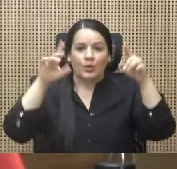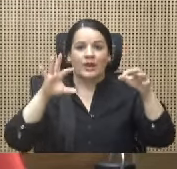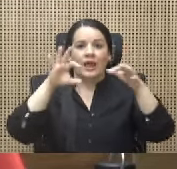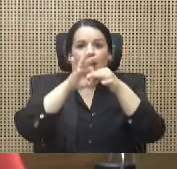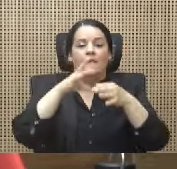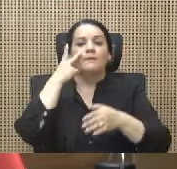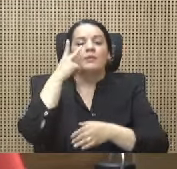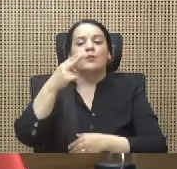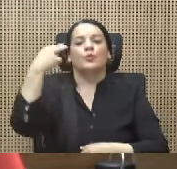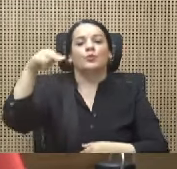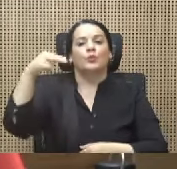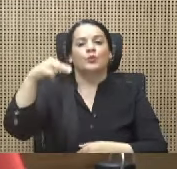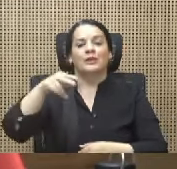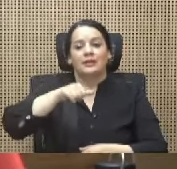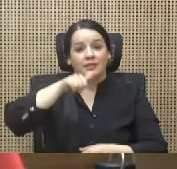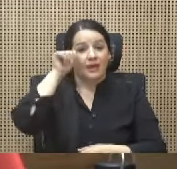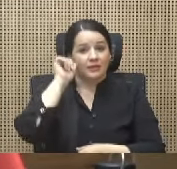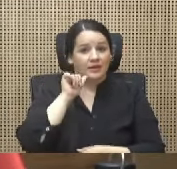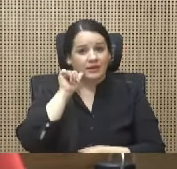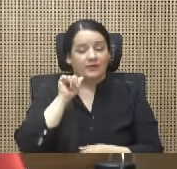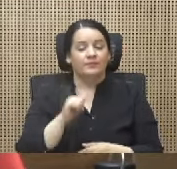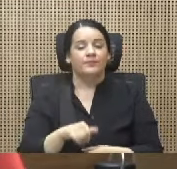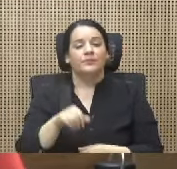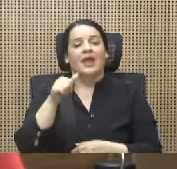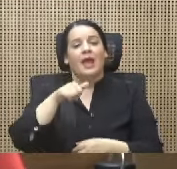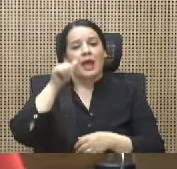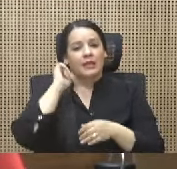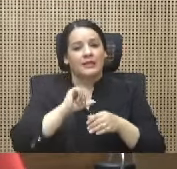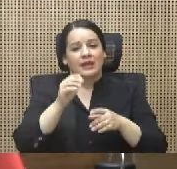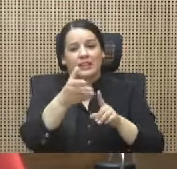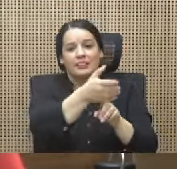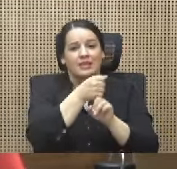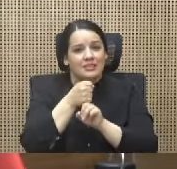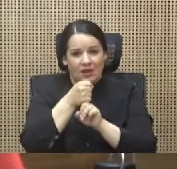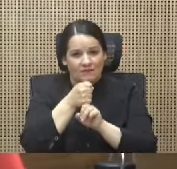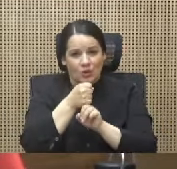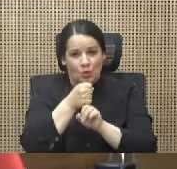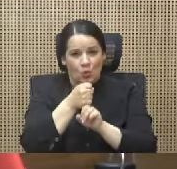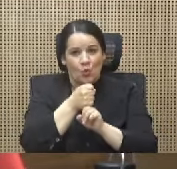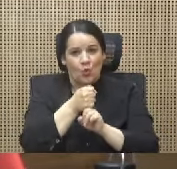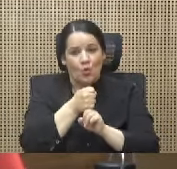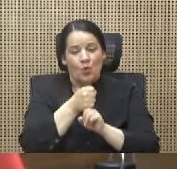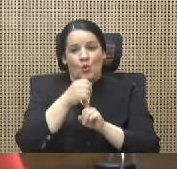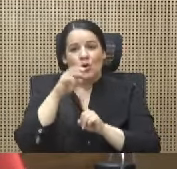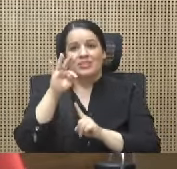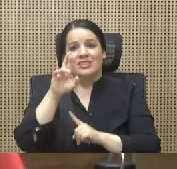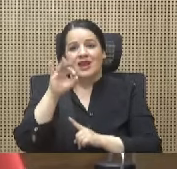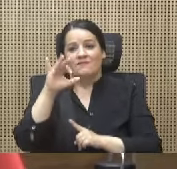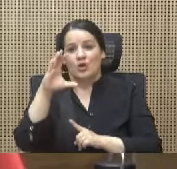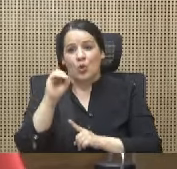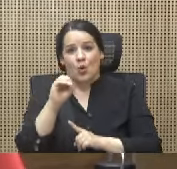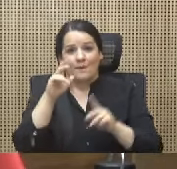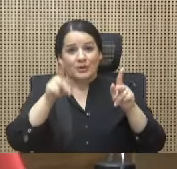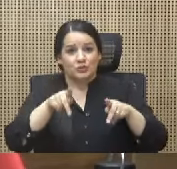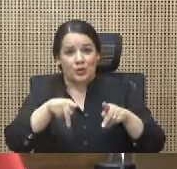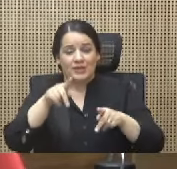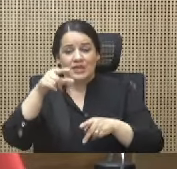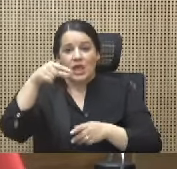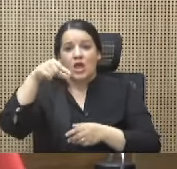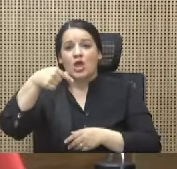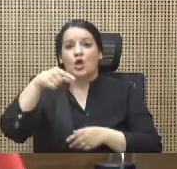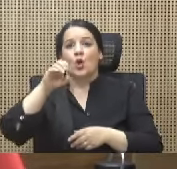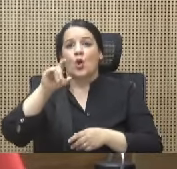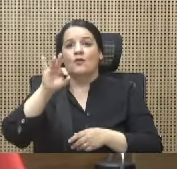noticia de ayer, de tráfico de personas en Golfito. Son 13 hombres,